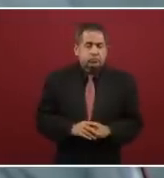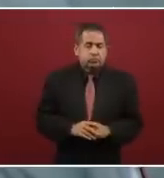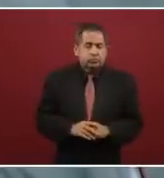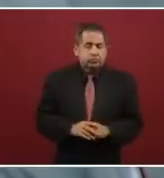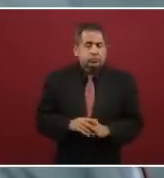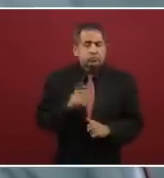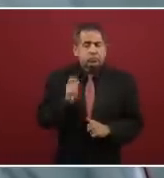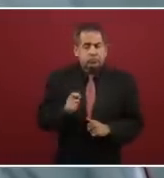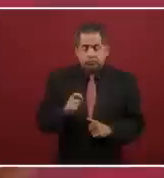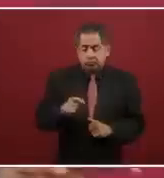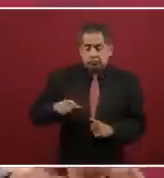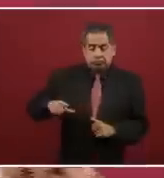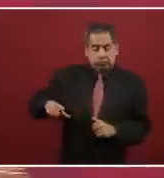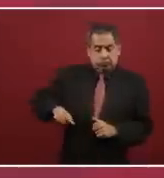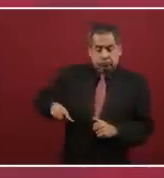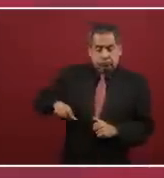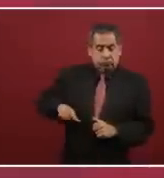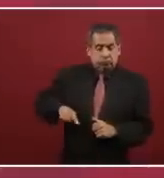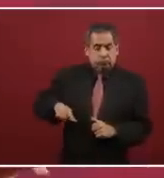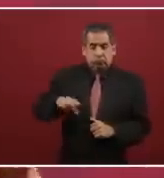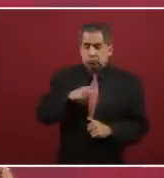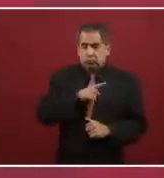Que el Estado no tenga